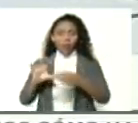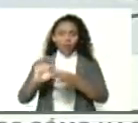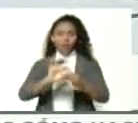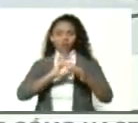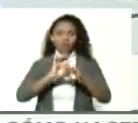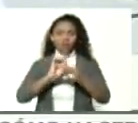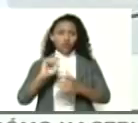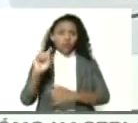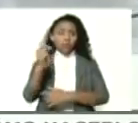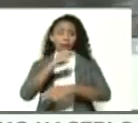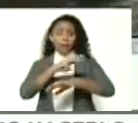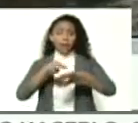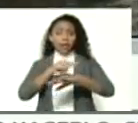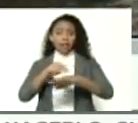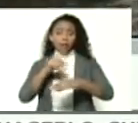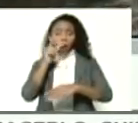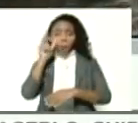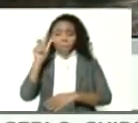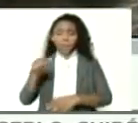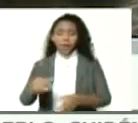primer ministro,